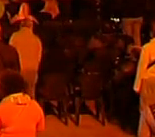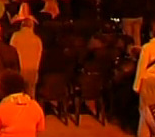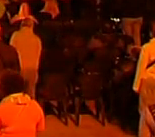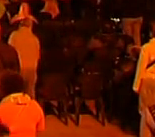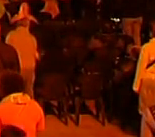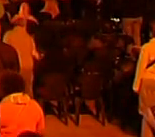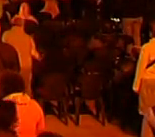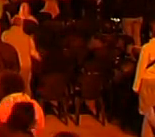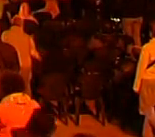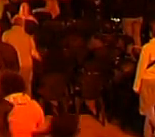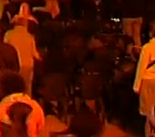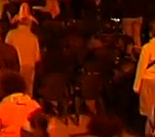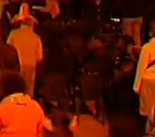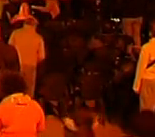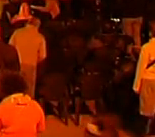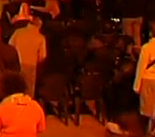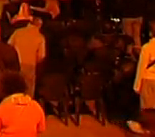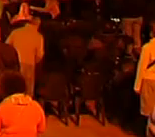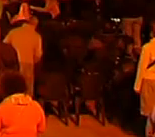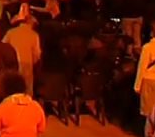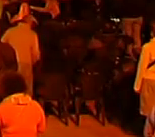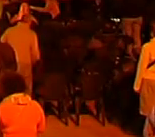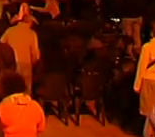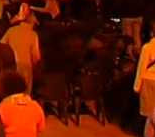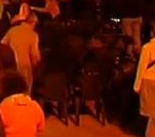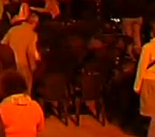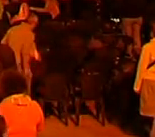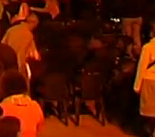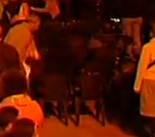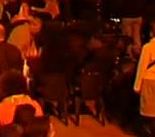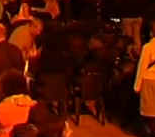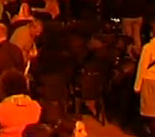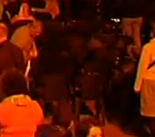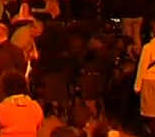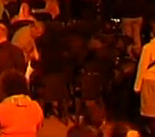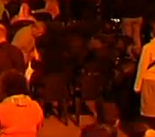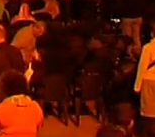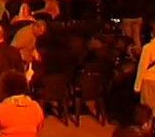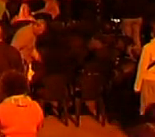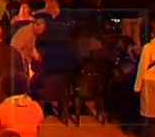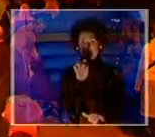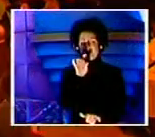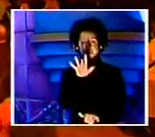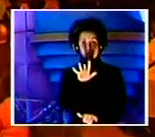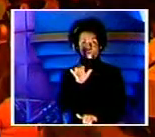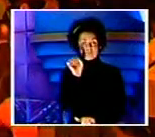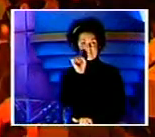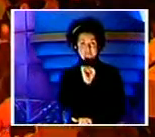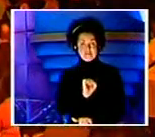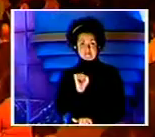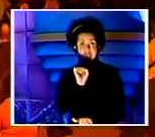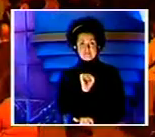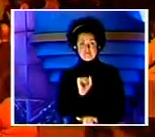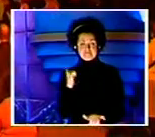sean vistos en la sobreimpresión de nuestro tiempo de televisión, 14, palabra clave CR, escriben el texto y lo envían al